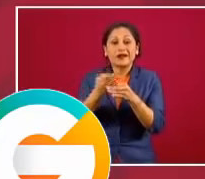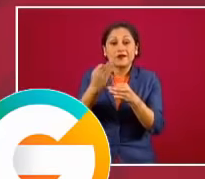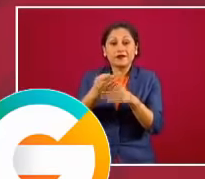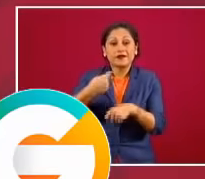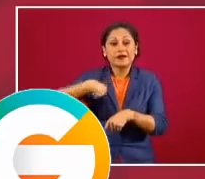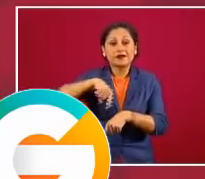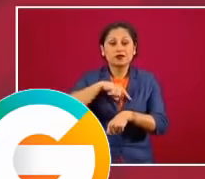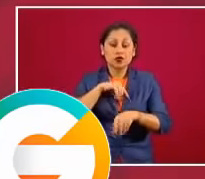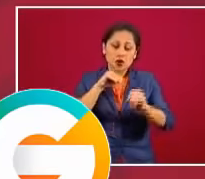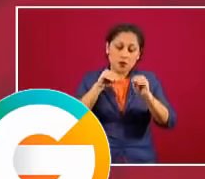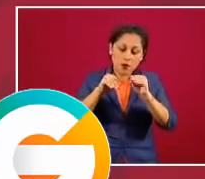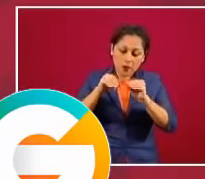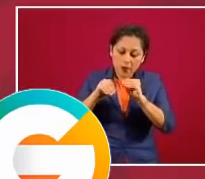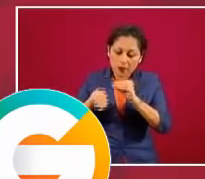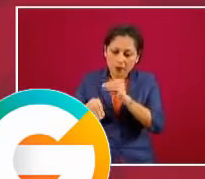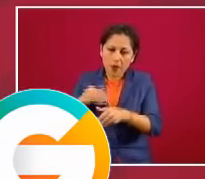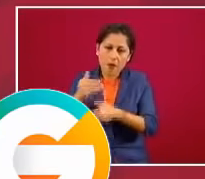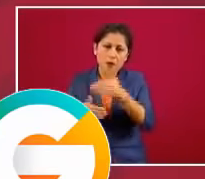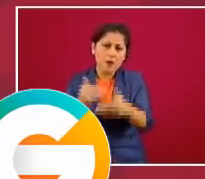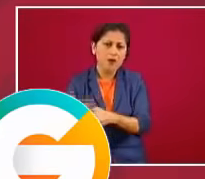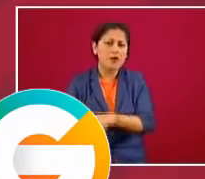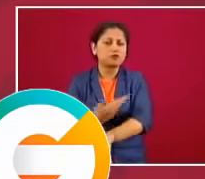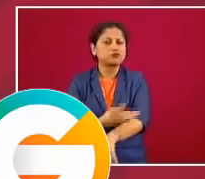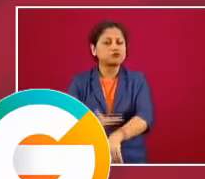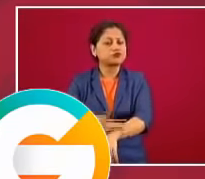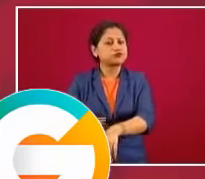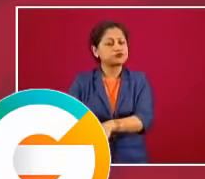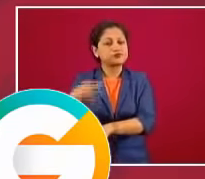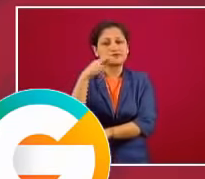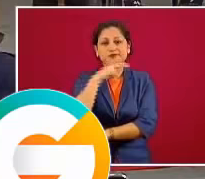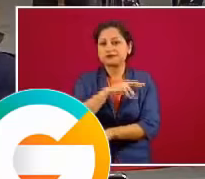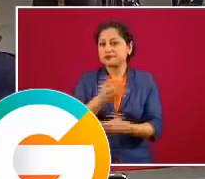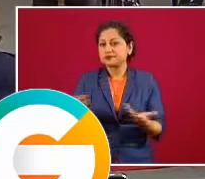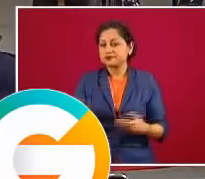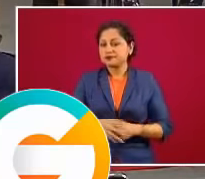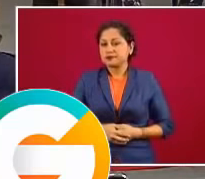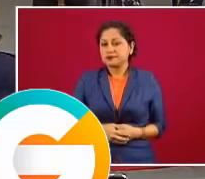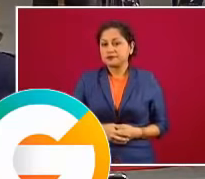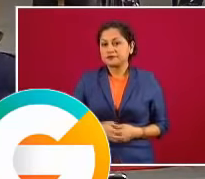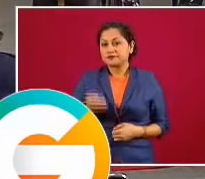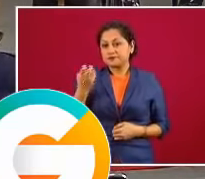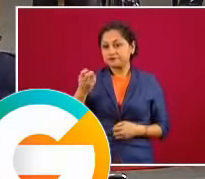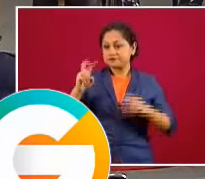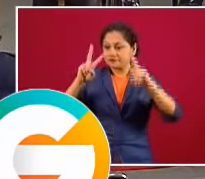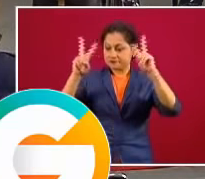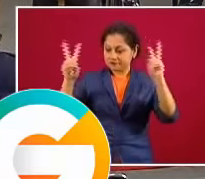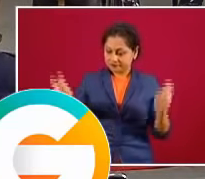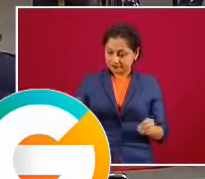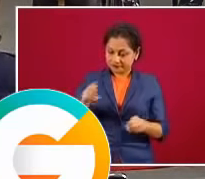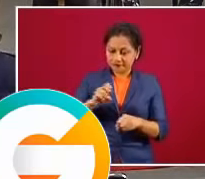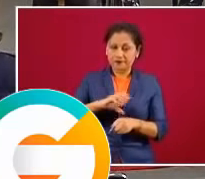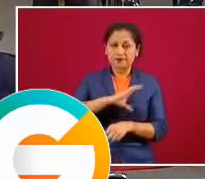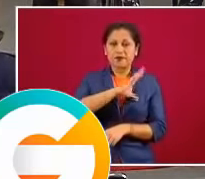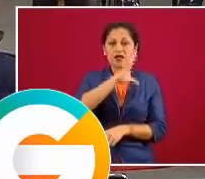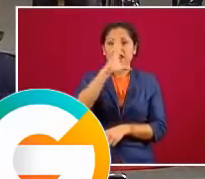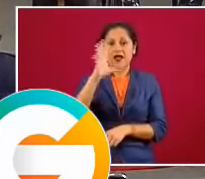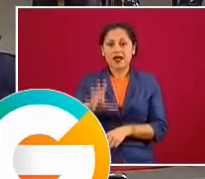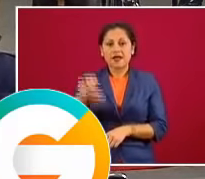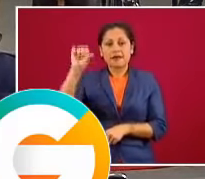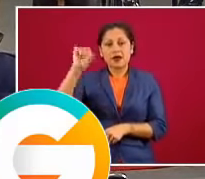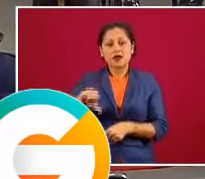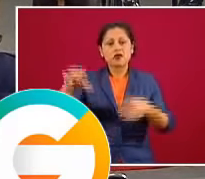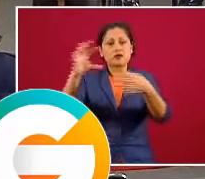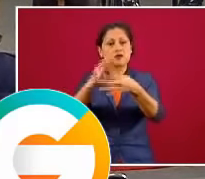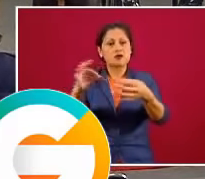avanzar lo más que podamos. Pues eso es en general lo que queríamos el día de hoy informar,